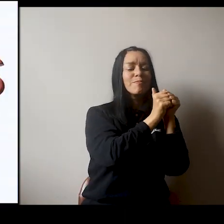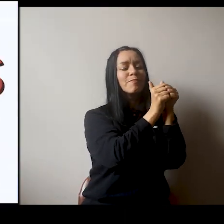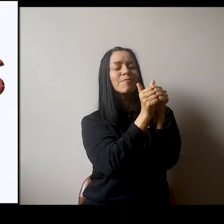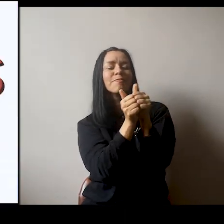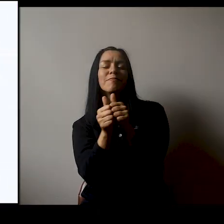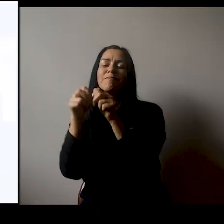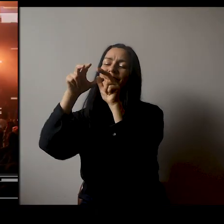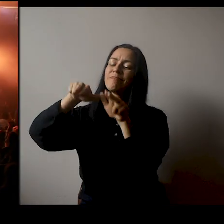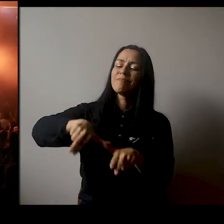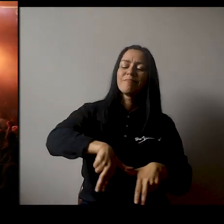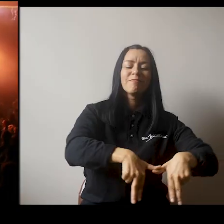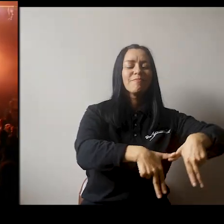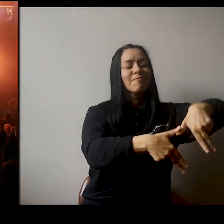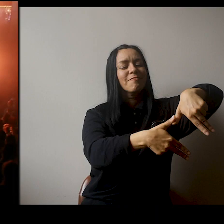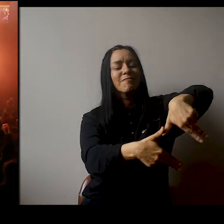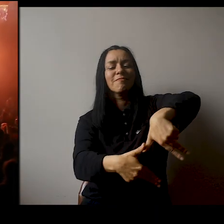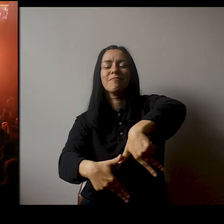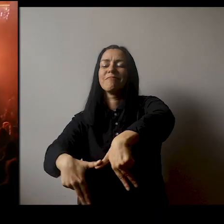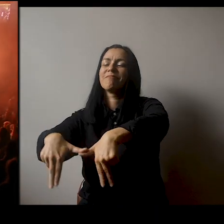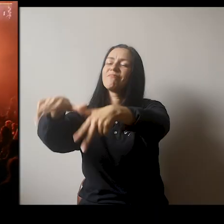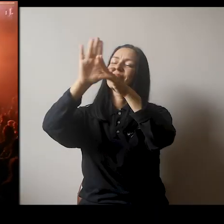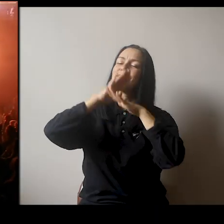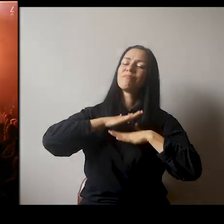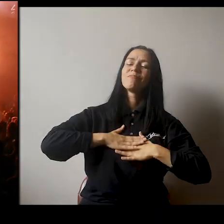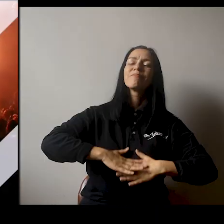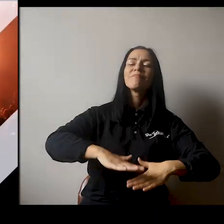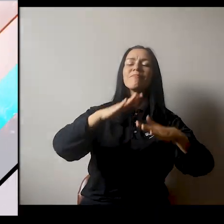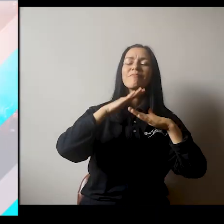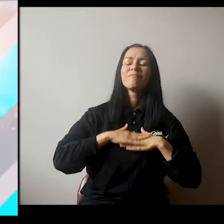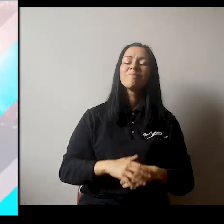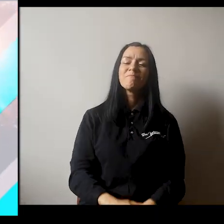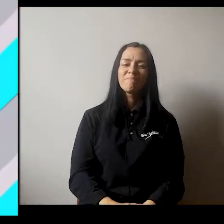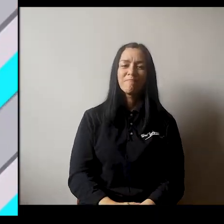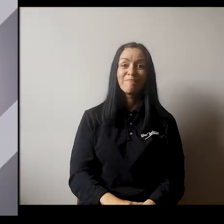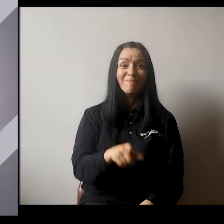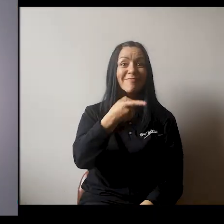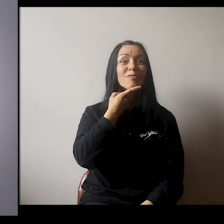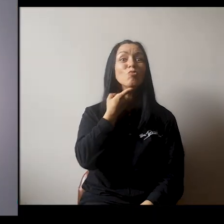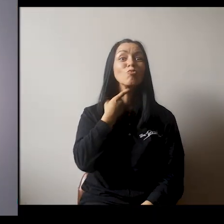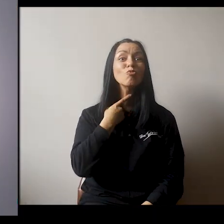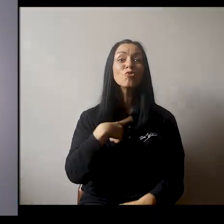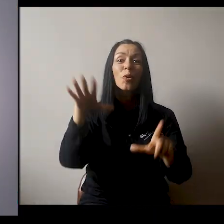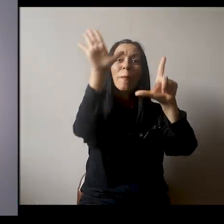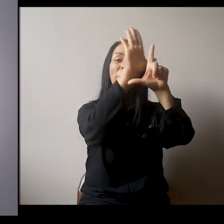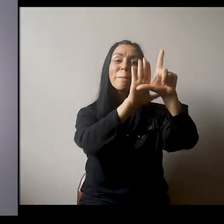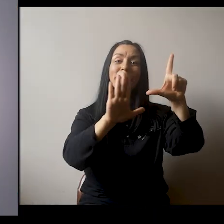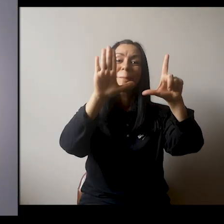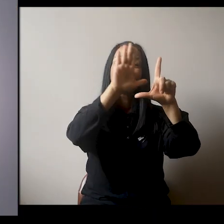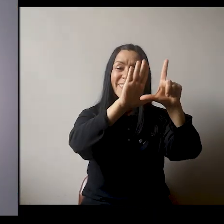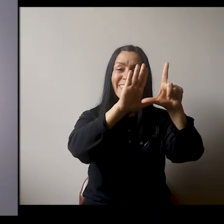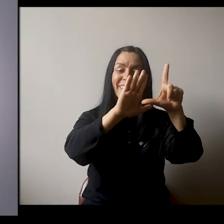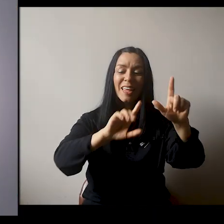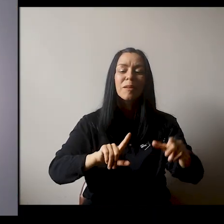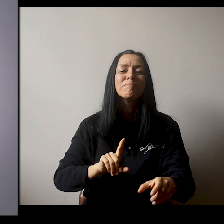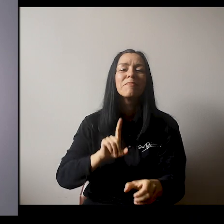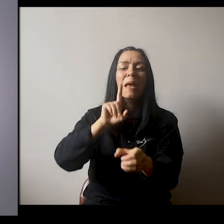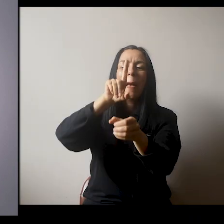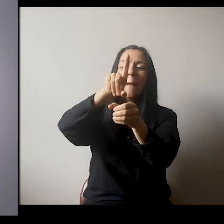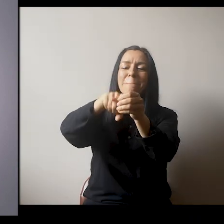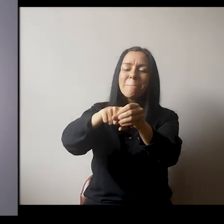haces fuerte y contigo yo caminaré. Si les gustó este video,